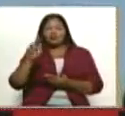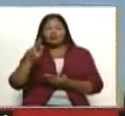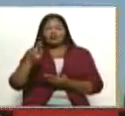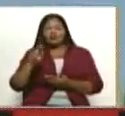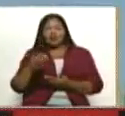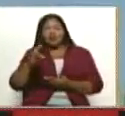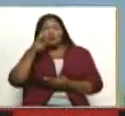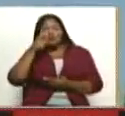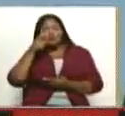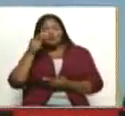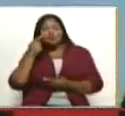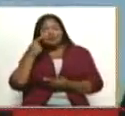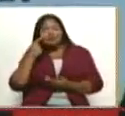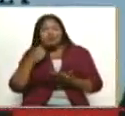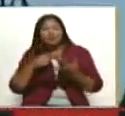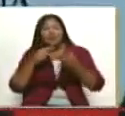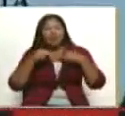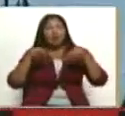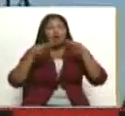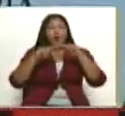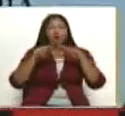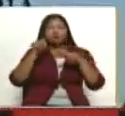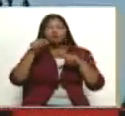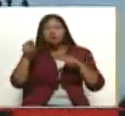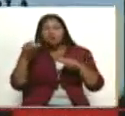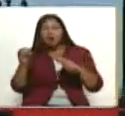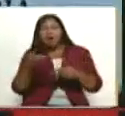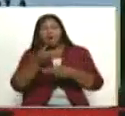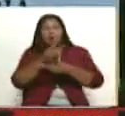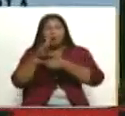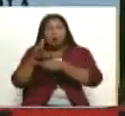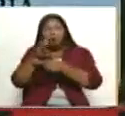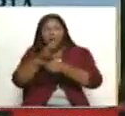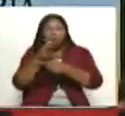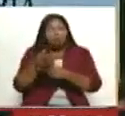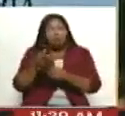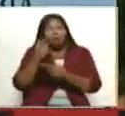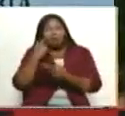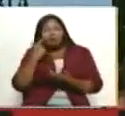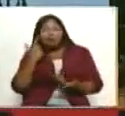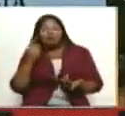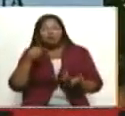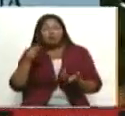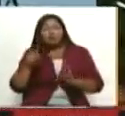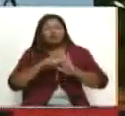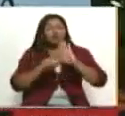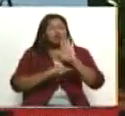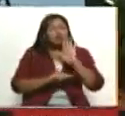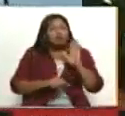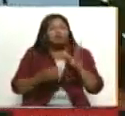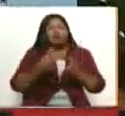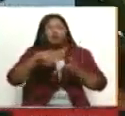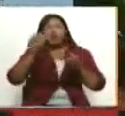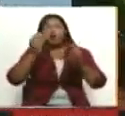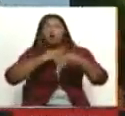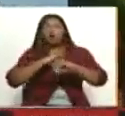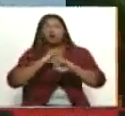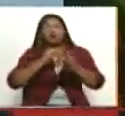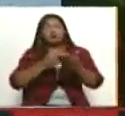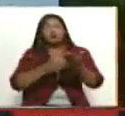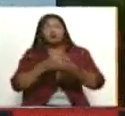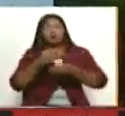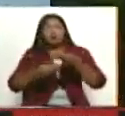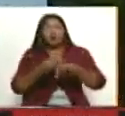verificación de Naciones Unidas, lo cual es otra garantía de que los fallos y recomendaciones que emita el